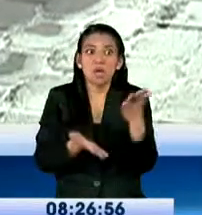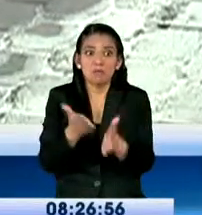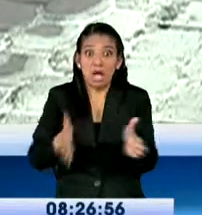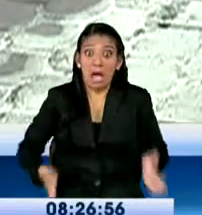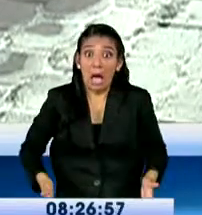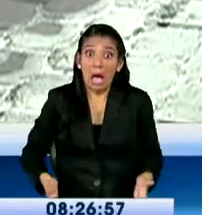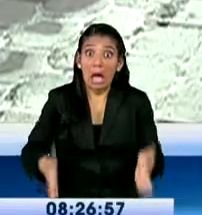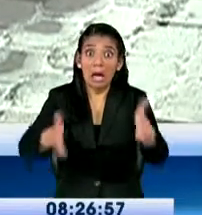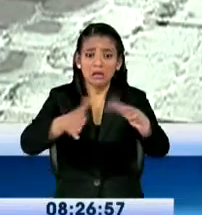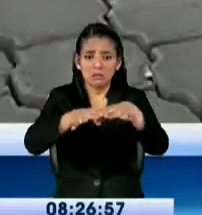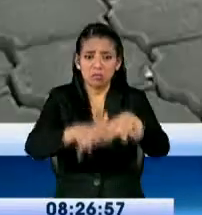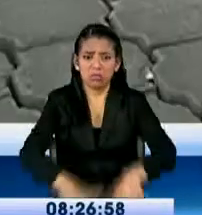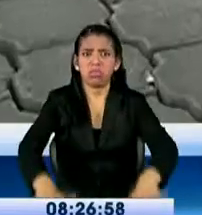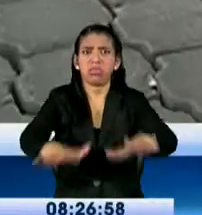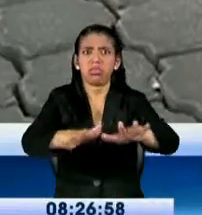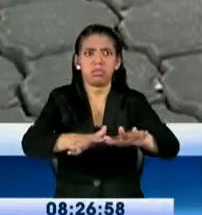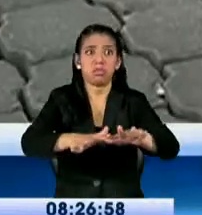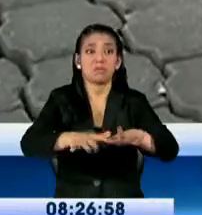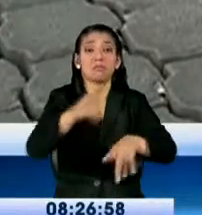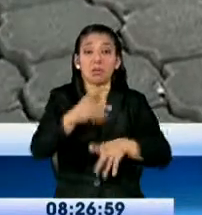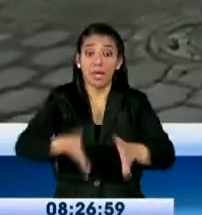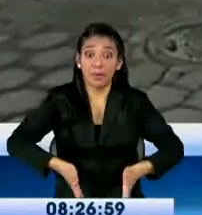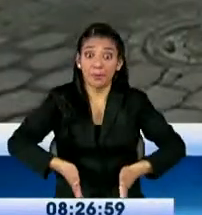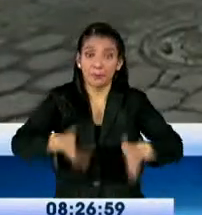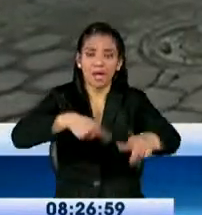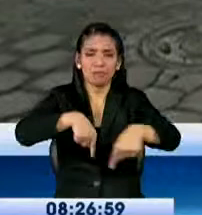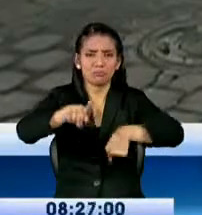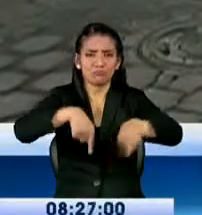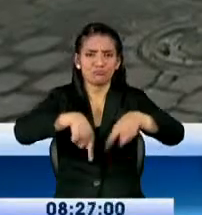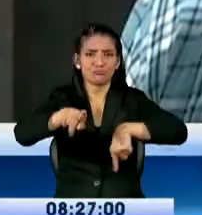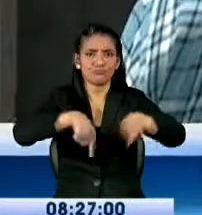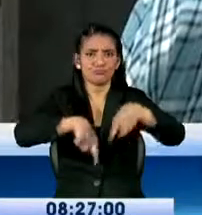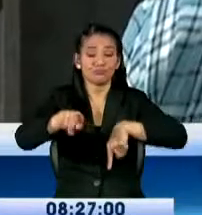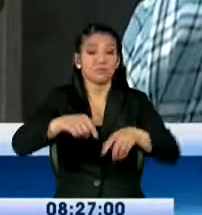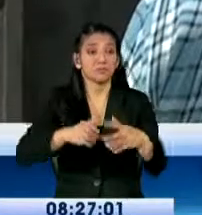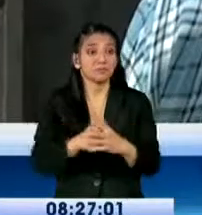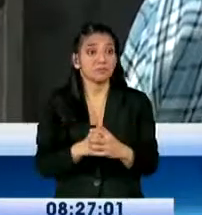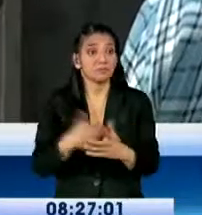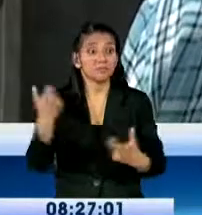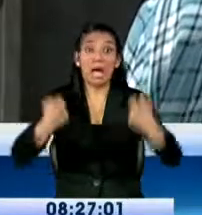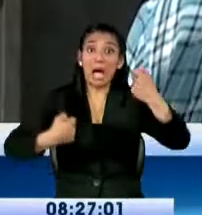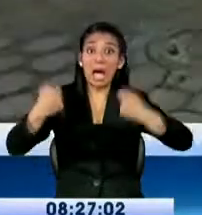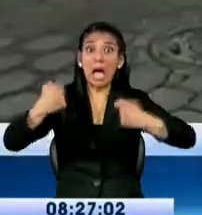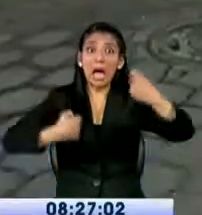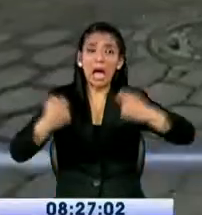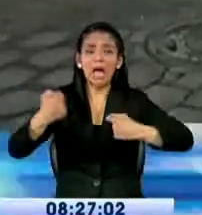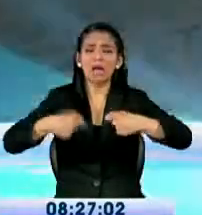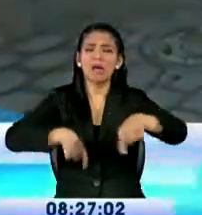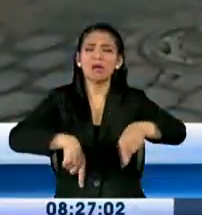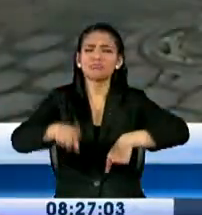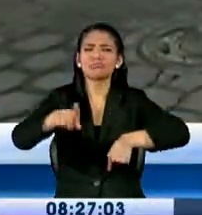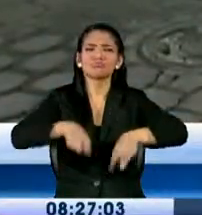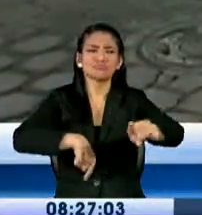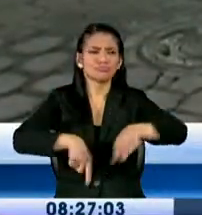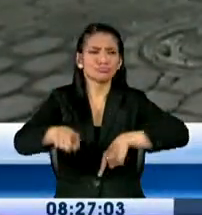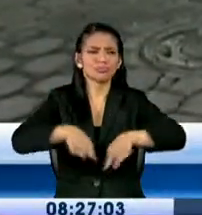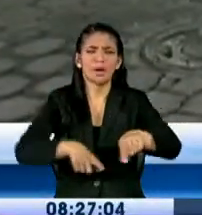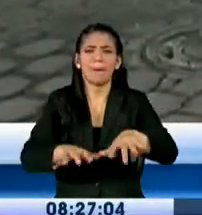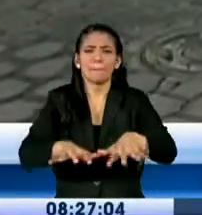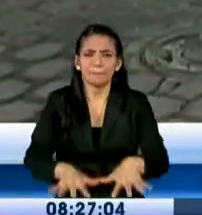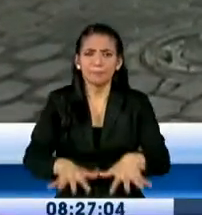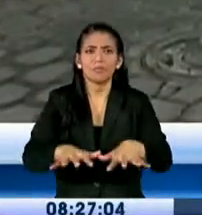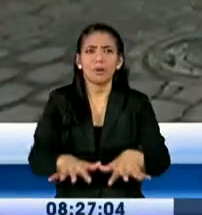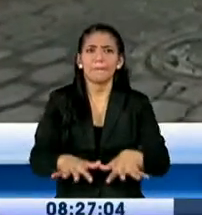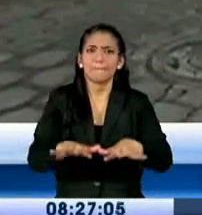a colapsar por completo, pues esta es una vía de alto tráfico vehicular. Los carros pasan haciendo eso, sonando eso y